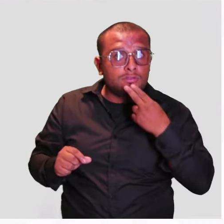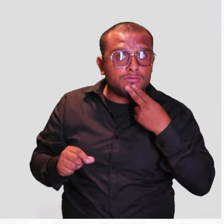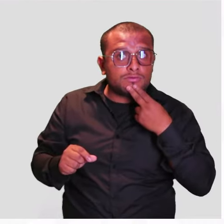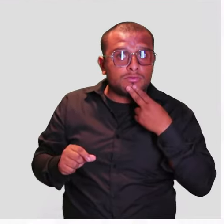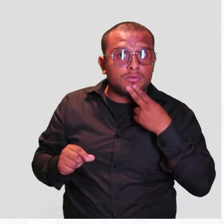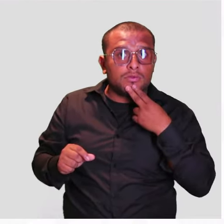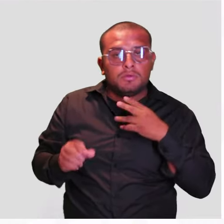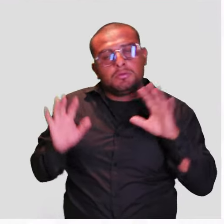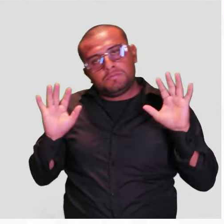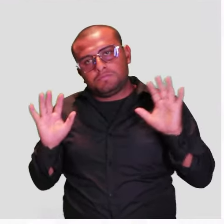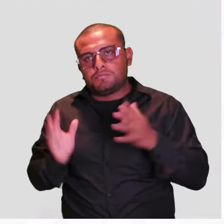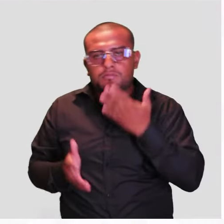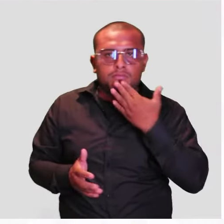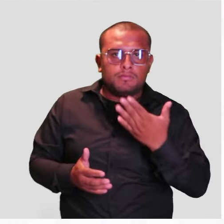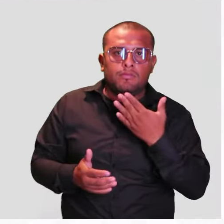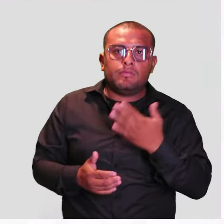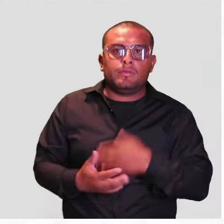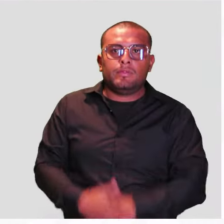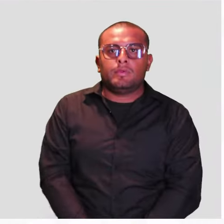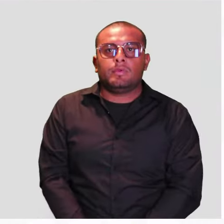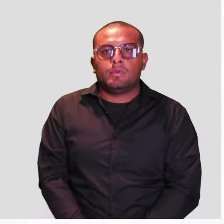desean emplear su tiempo y